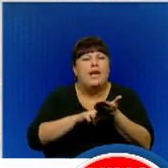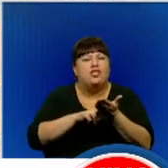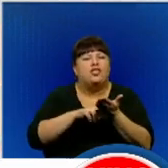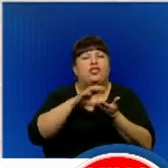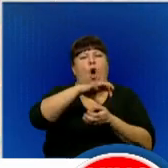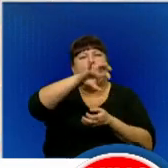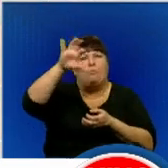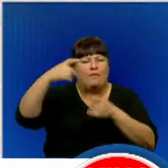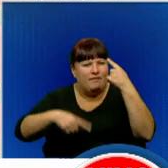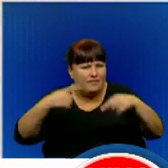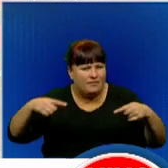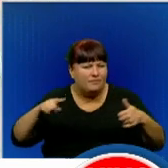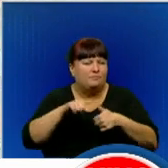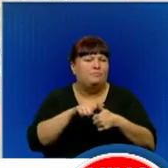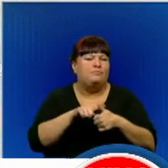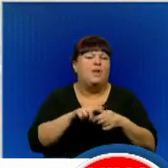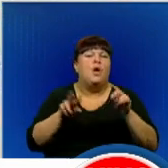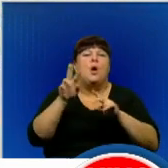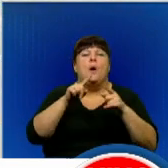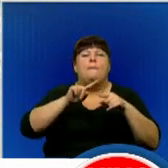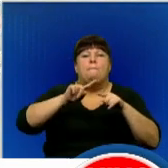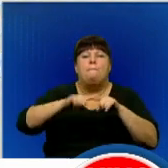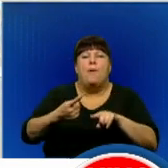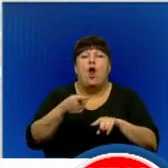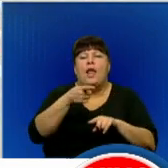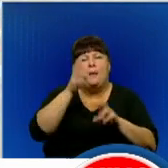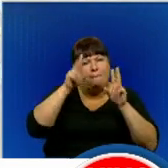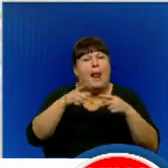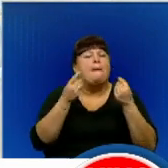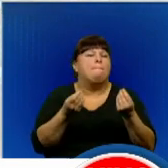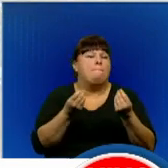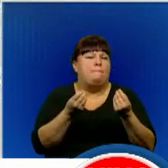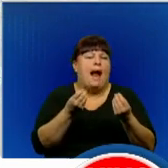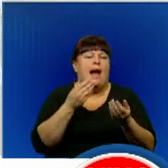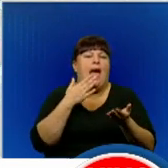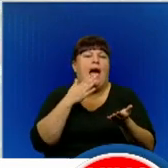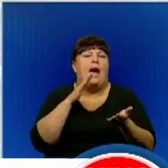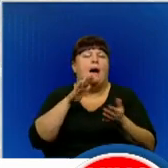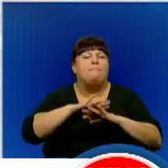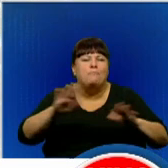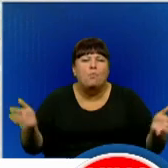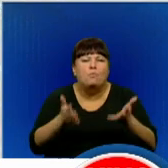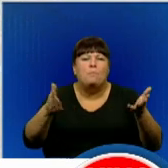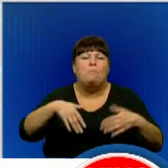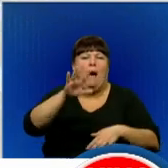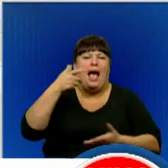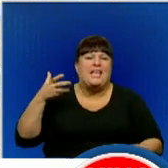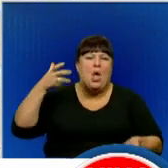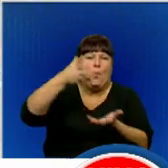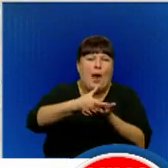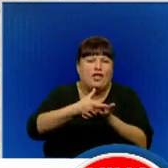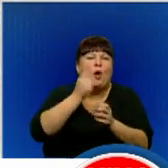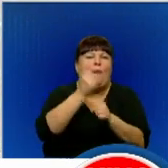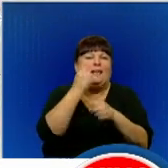distintas jurisdicciones implementar políticas destinadas a prometer promover el aumento a la inversión y al